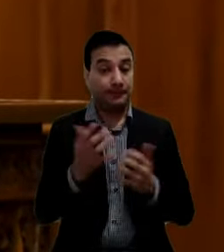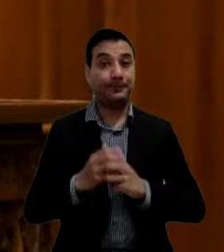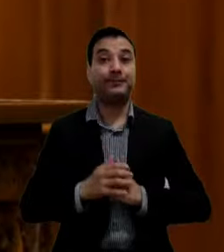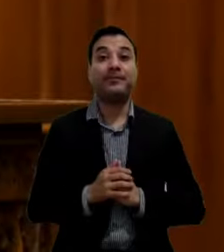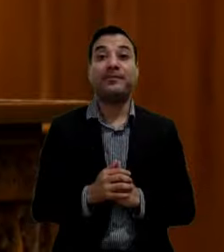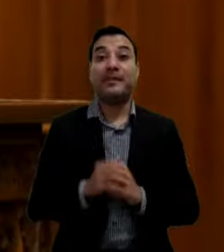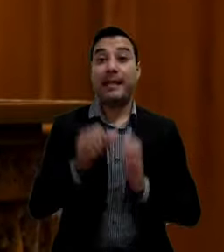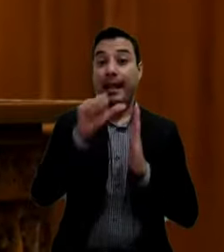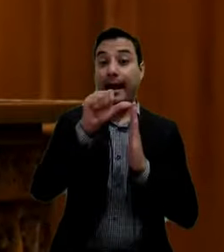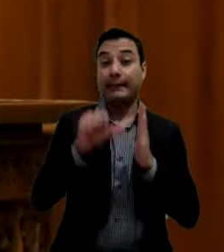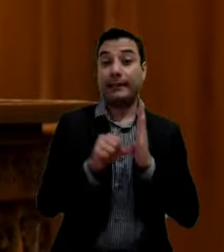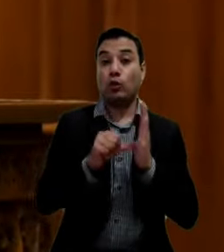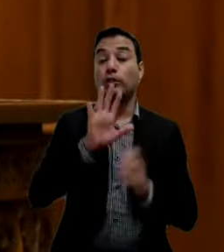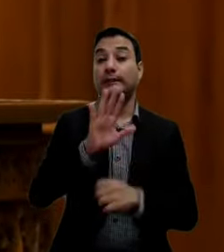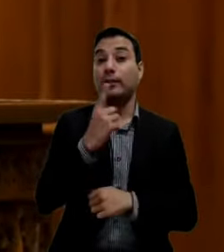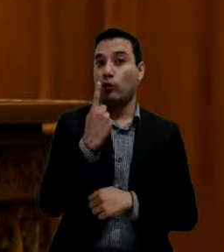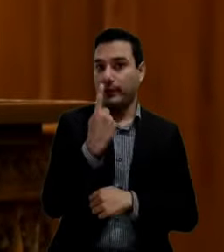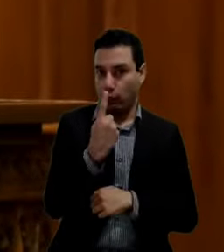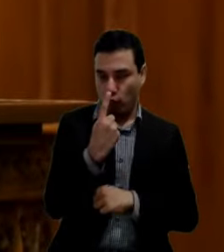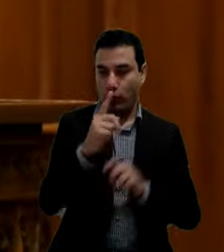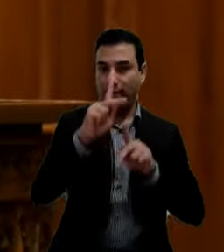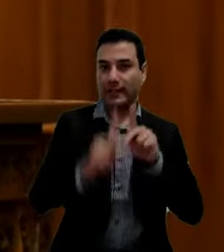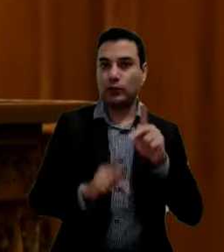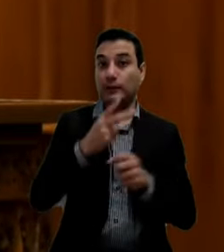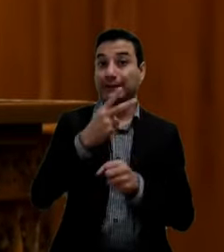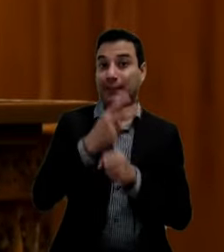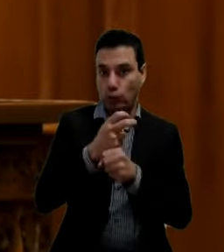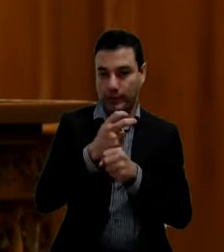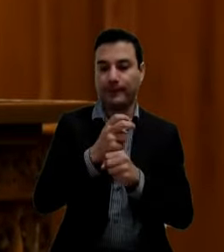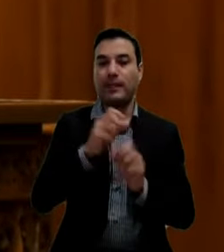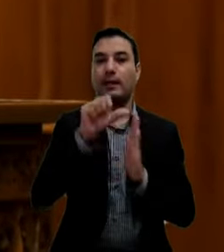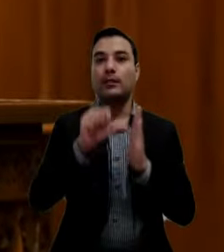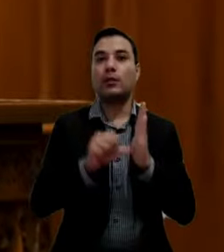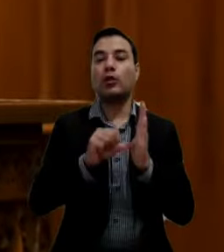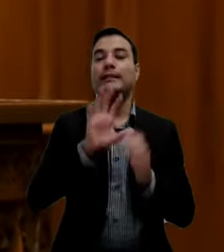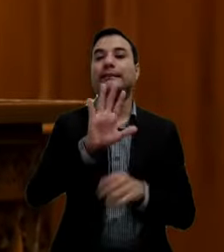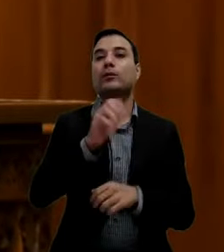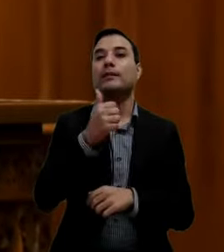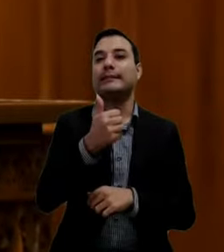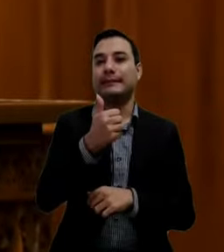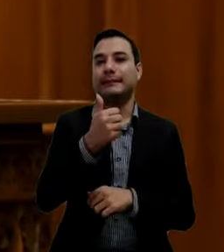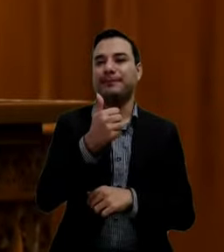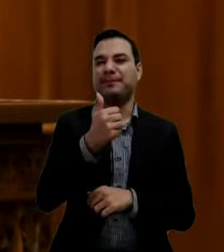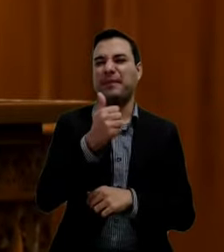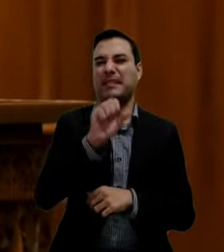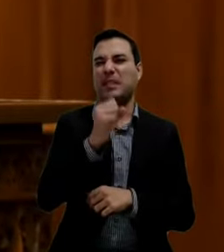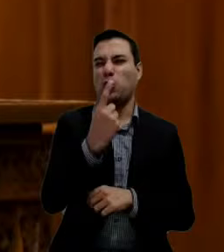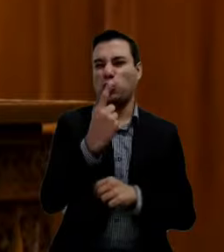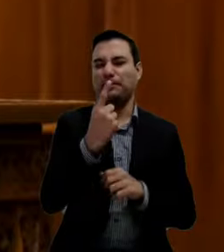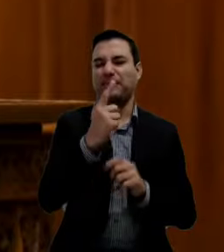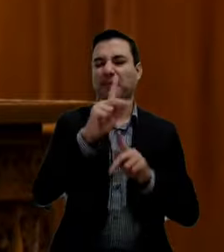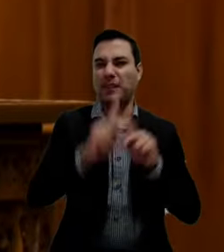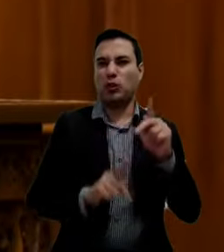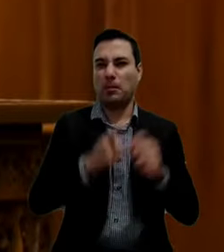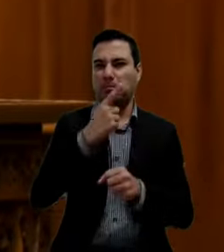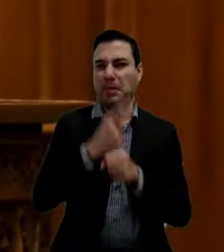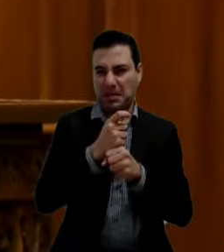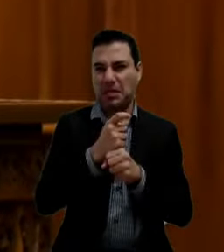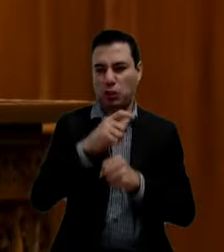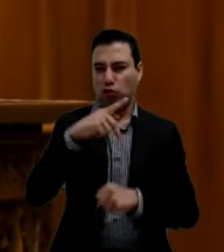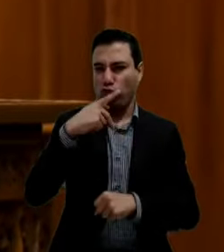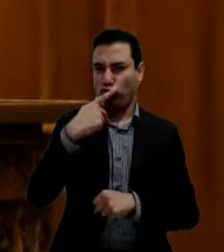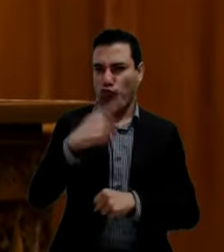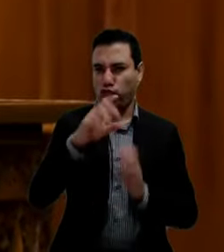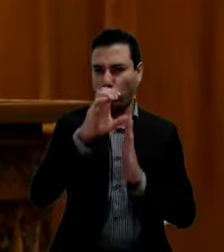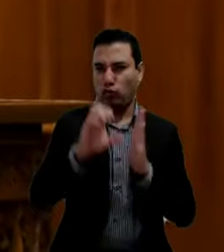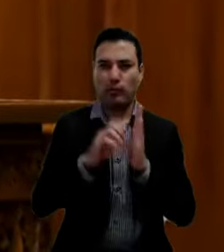los artículos 51, fracción segunda, 56 y 61, fracción primera de la Constitución Política del Estado Libre y Soberano de